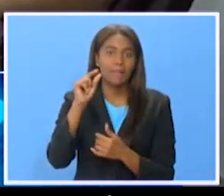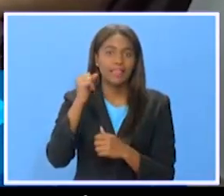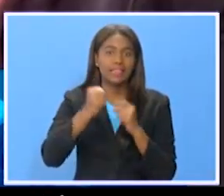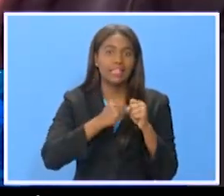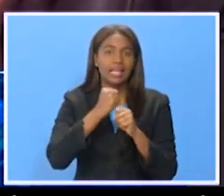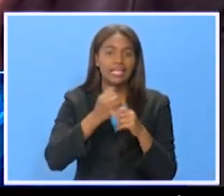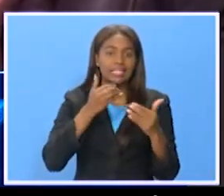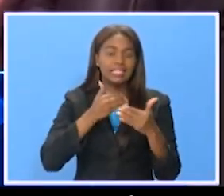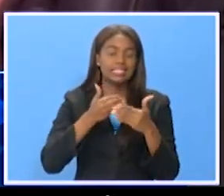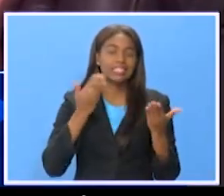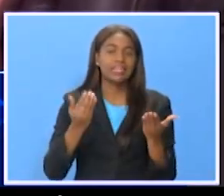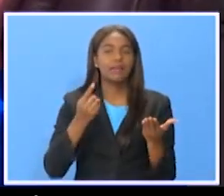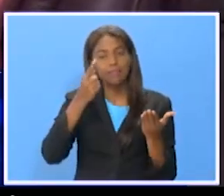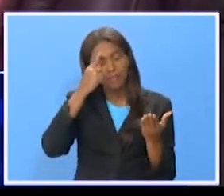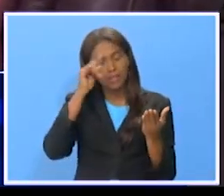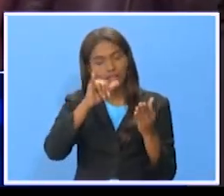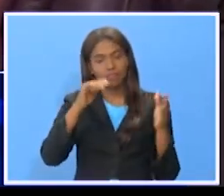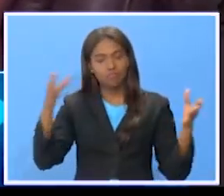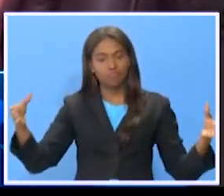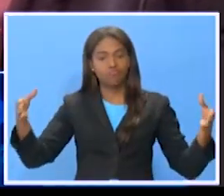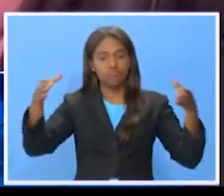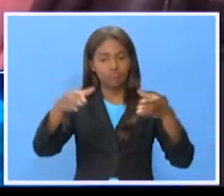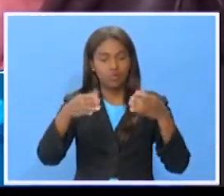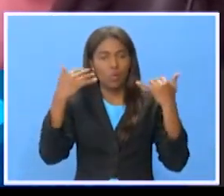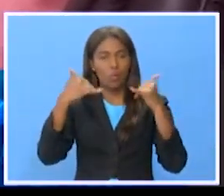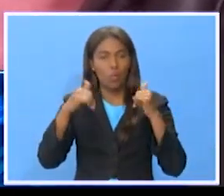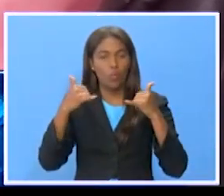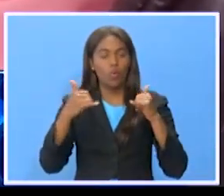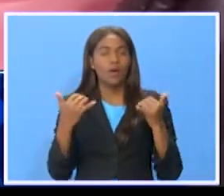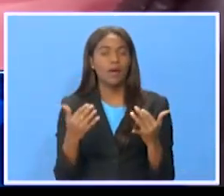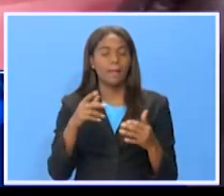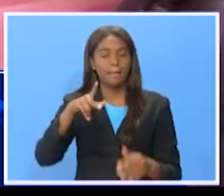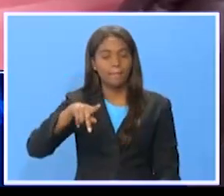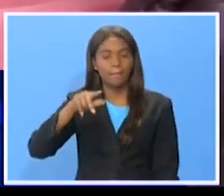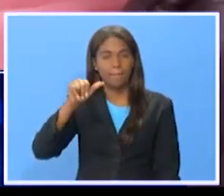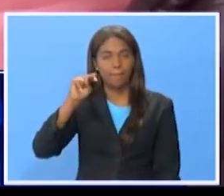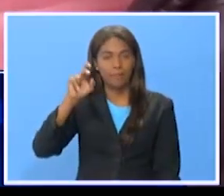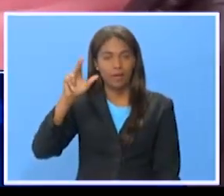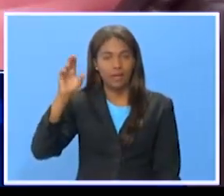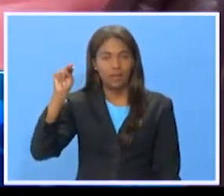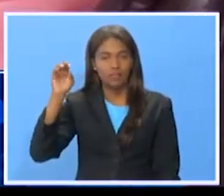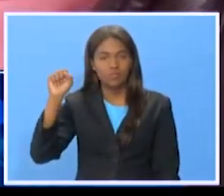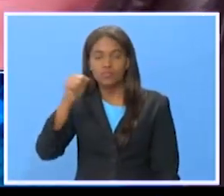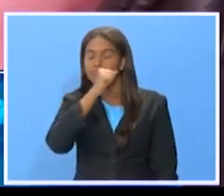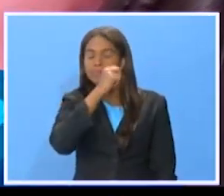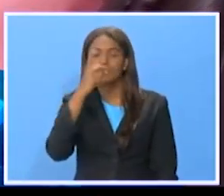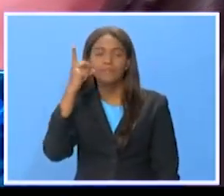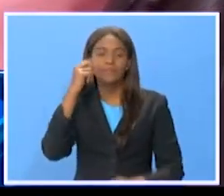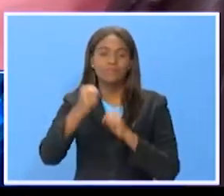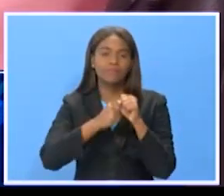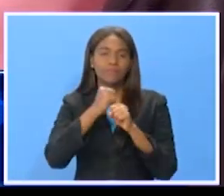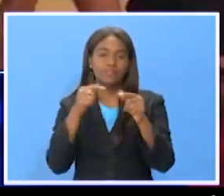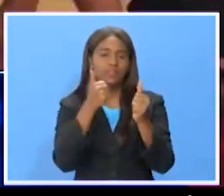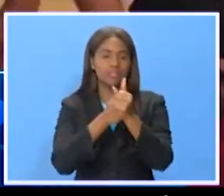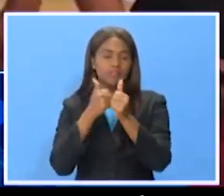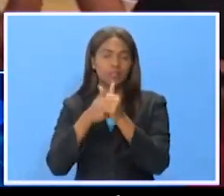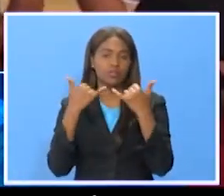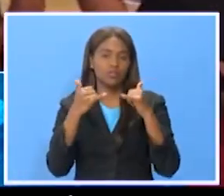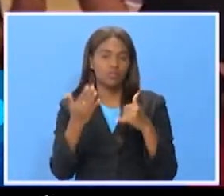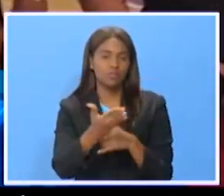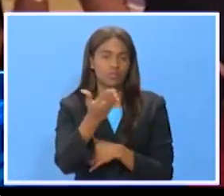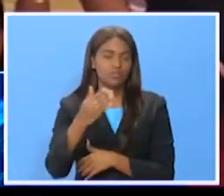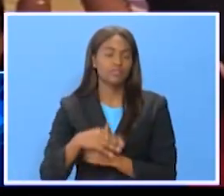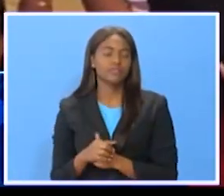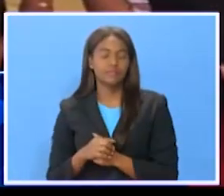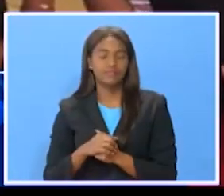aquella oportunidad para la celebración de los Juegos Panamericanos Santo Domingo 2023. Decir que Kawhi